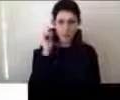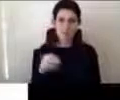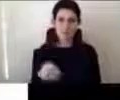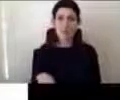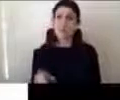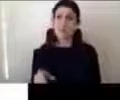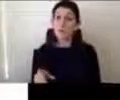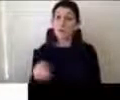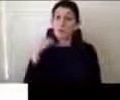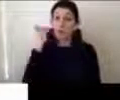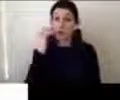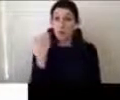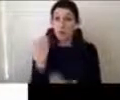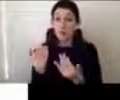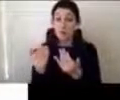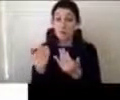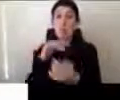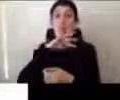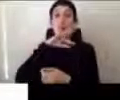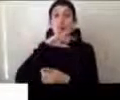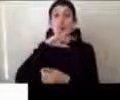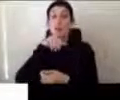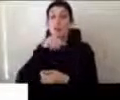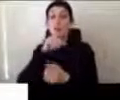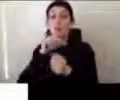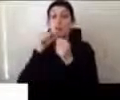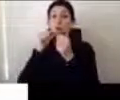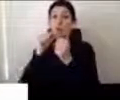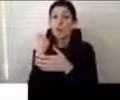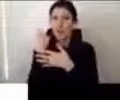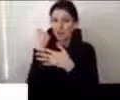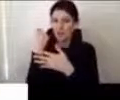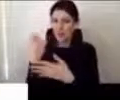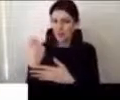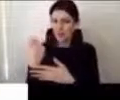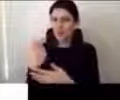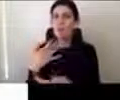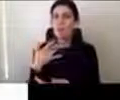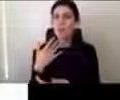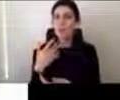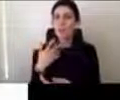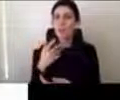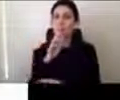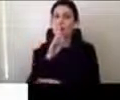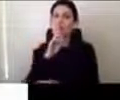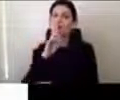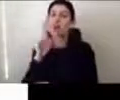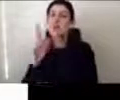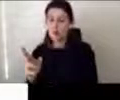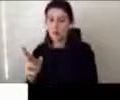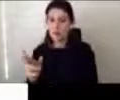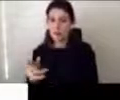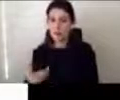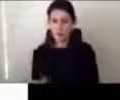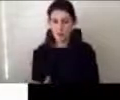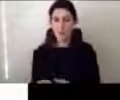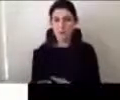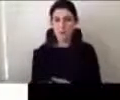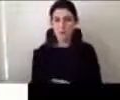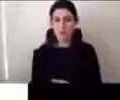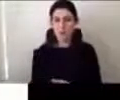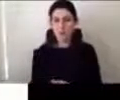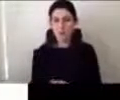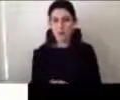necesita de un adulto como mediador, ya que responde a las actividades que se le presentan. A no ser que el niño juegue con